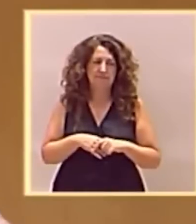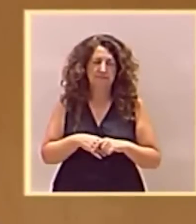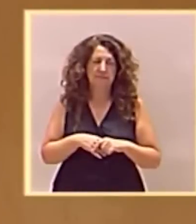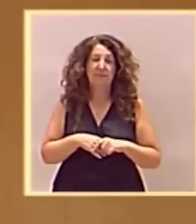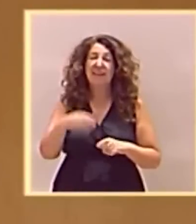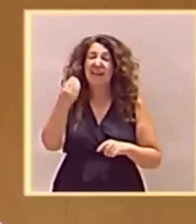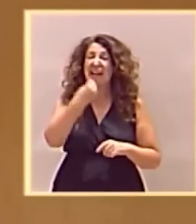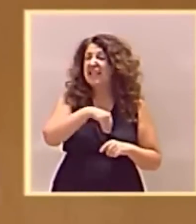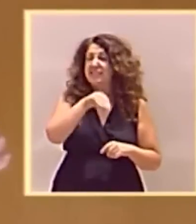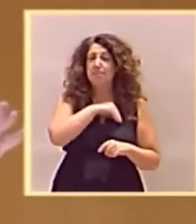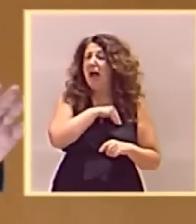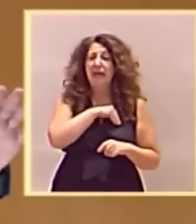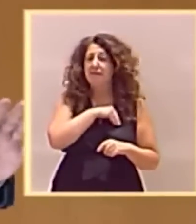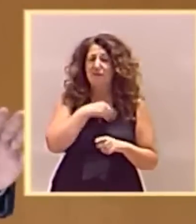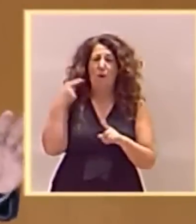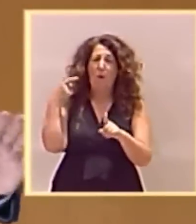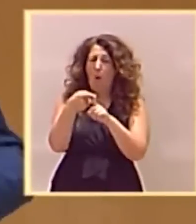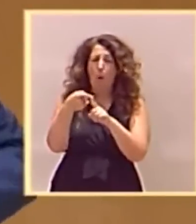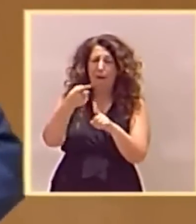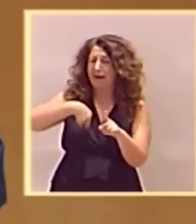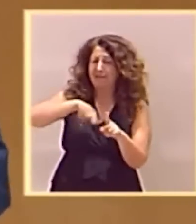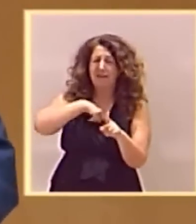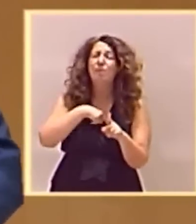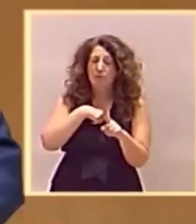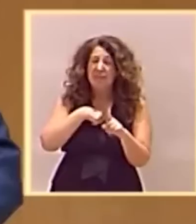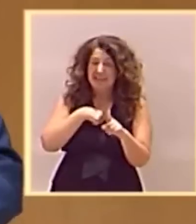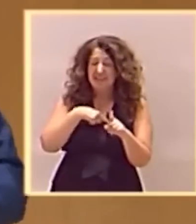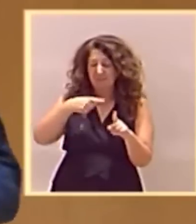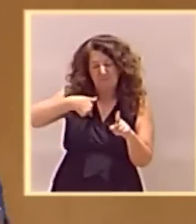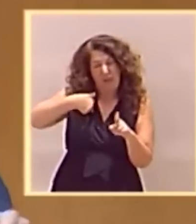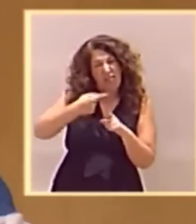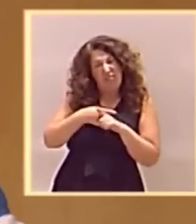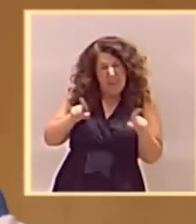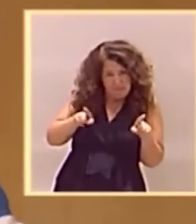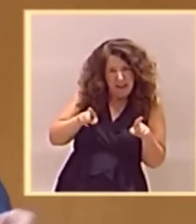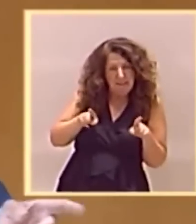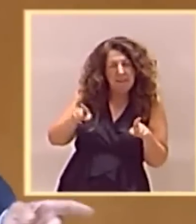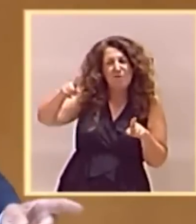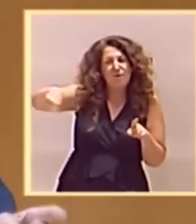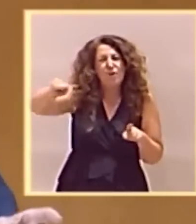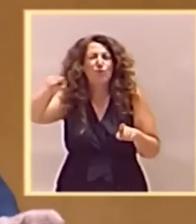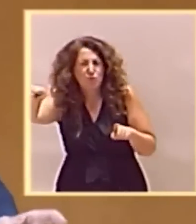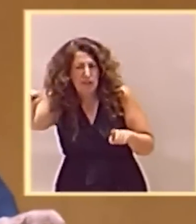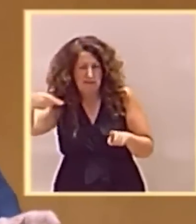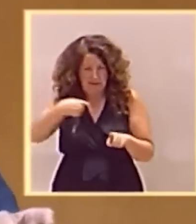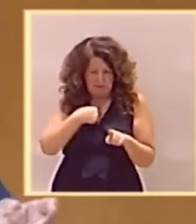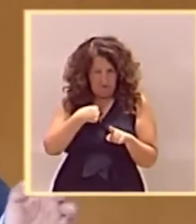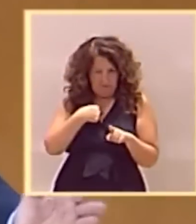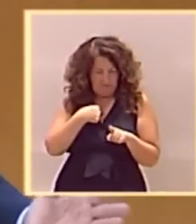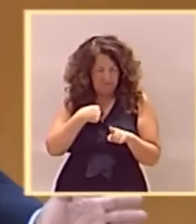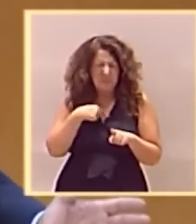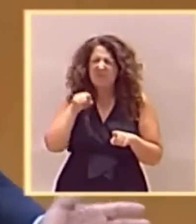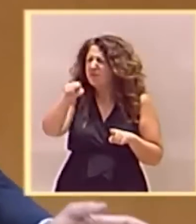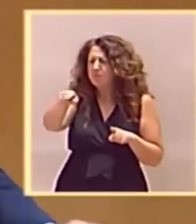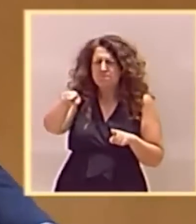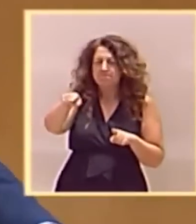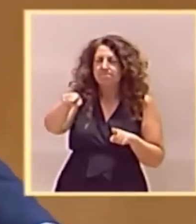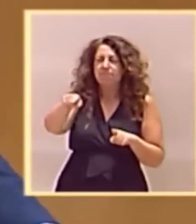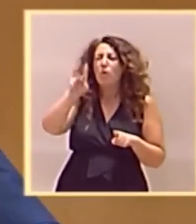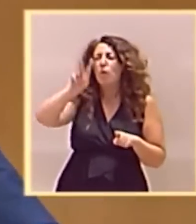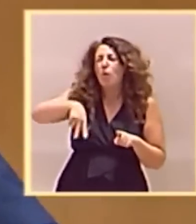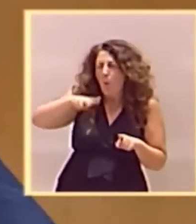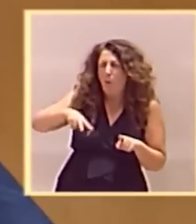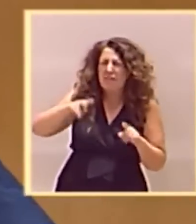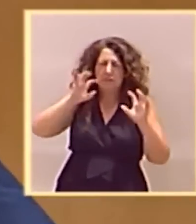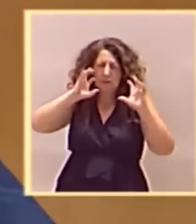España es nuestro objetivo y esa es la principal diferencia entre usted y yo. Usted nunca estará dispuesto a